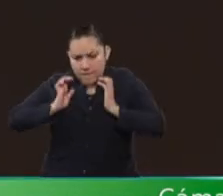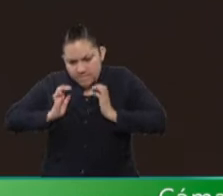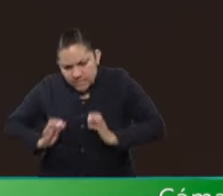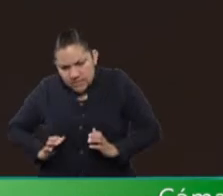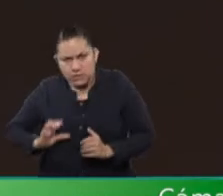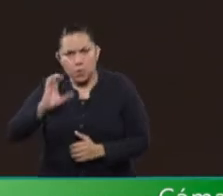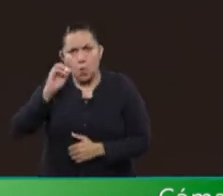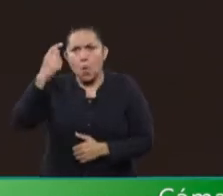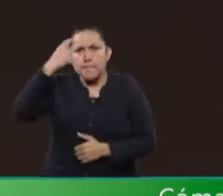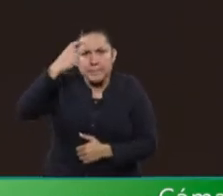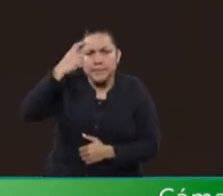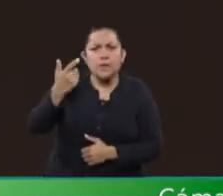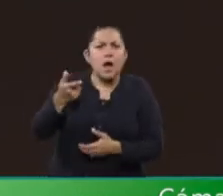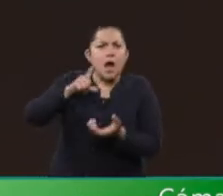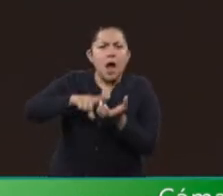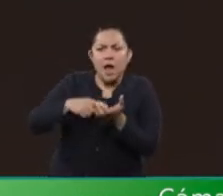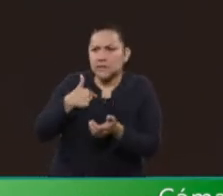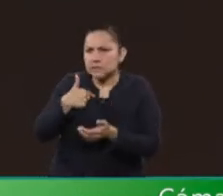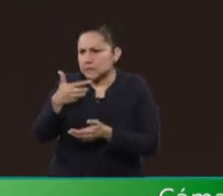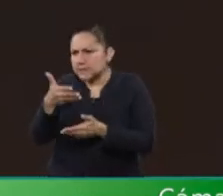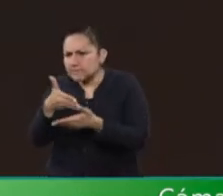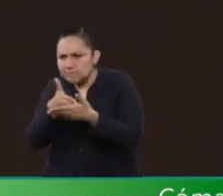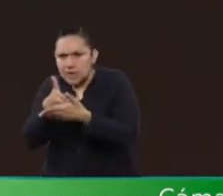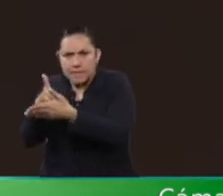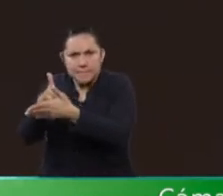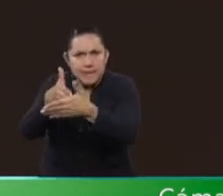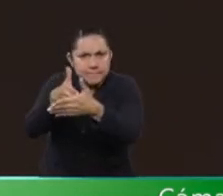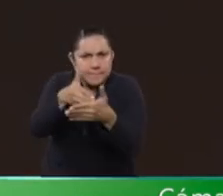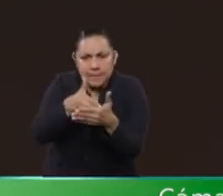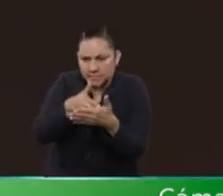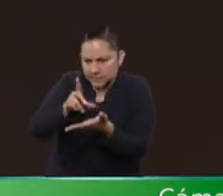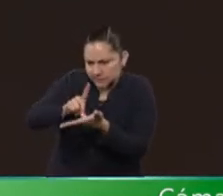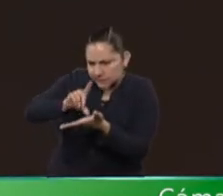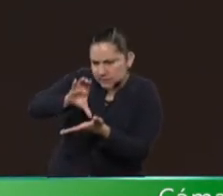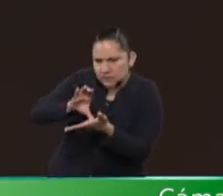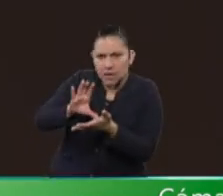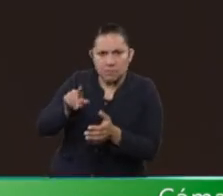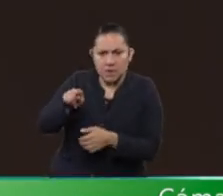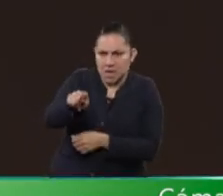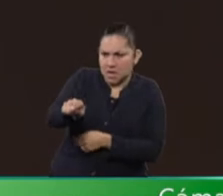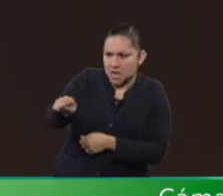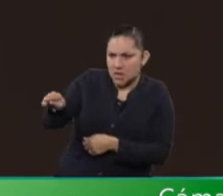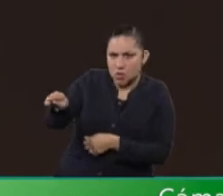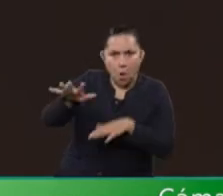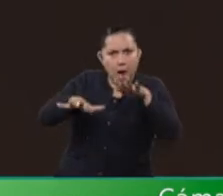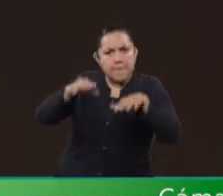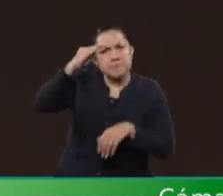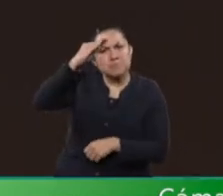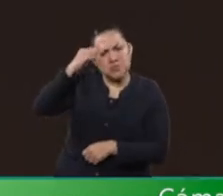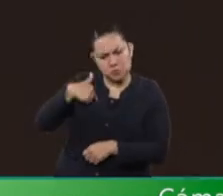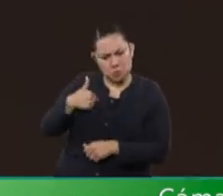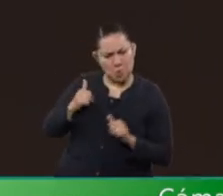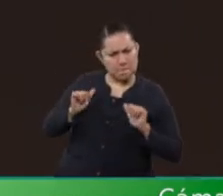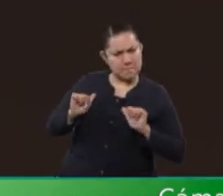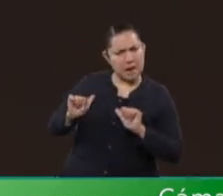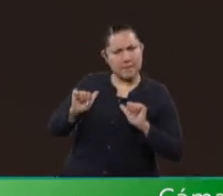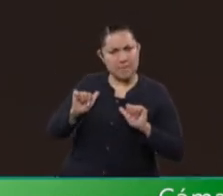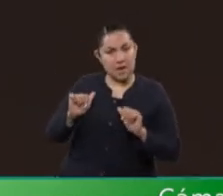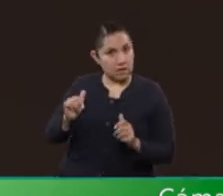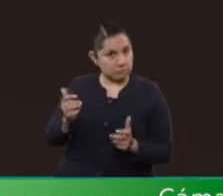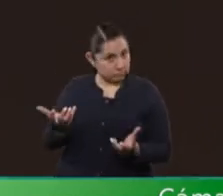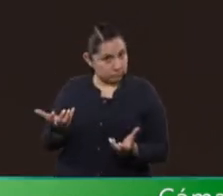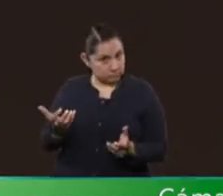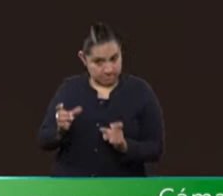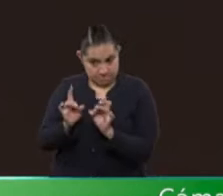pensamos a mí no me va a pasar y cuando ocurre Pero además las condiciones económicas son de pobreza la vida familiar de los